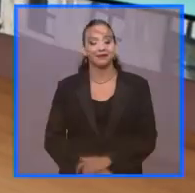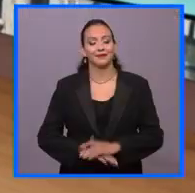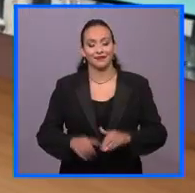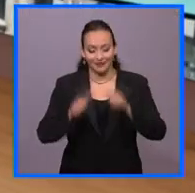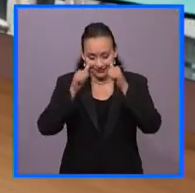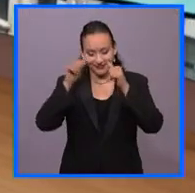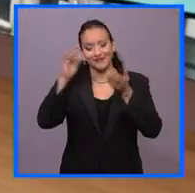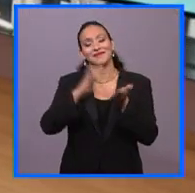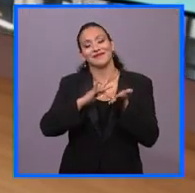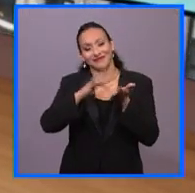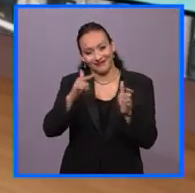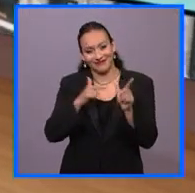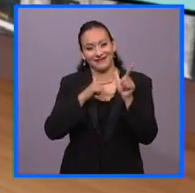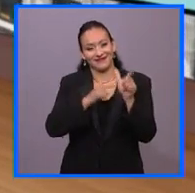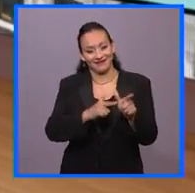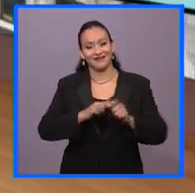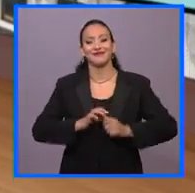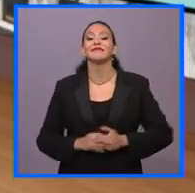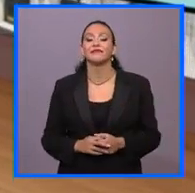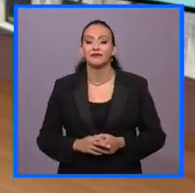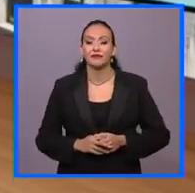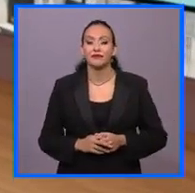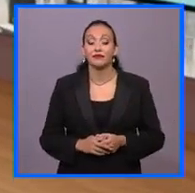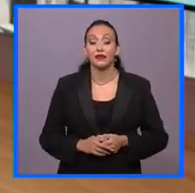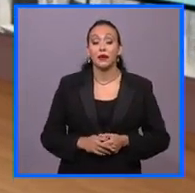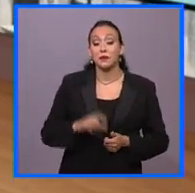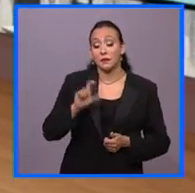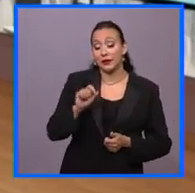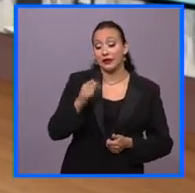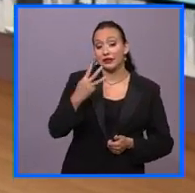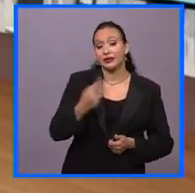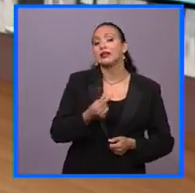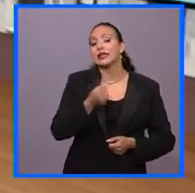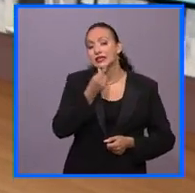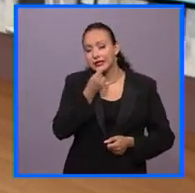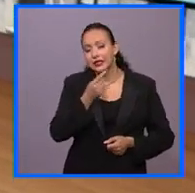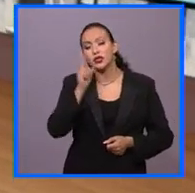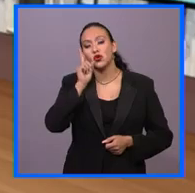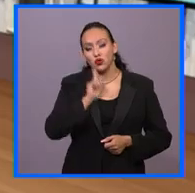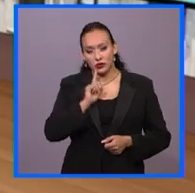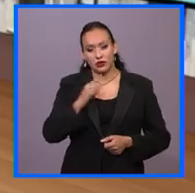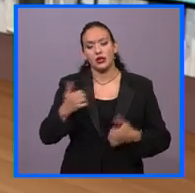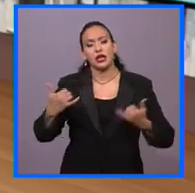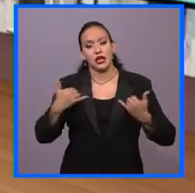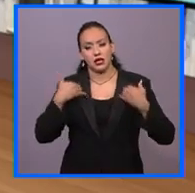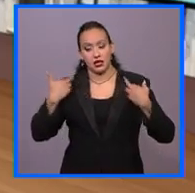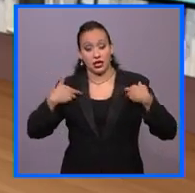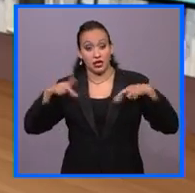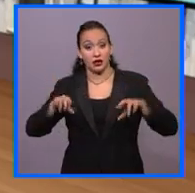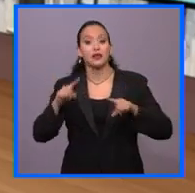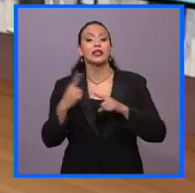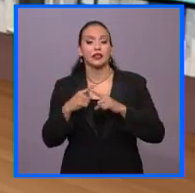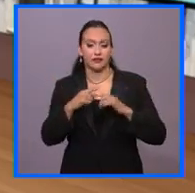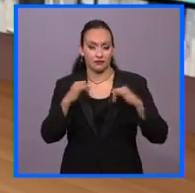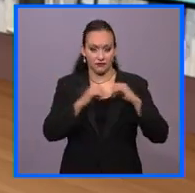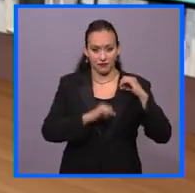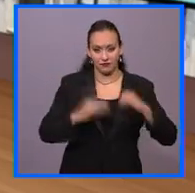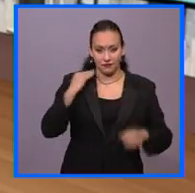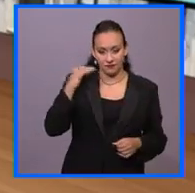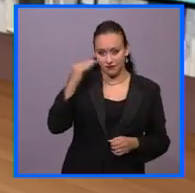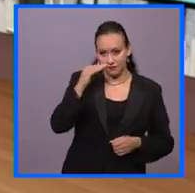Le agradecemos que continúe con nosotros. 23 niñas, niños y adolescentes representados por la Defensoría Pública